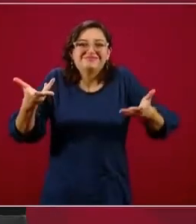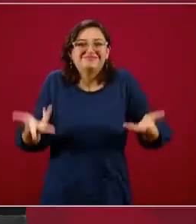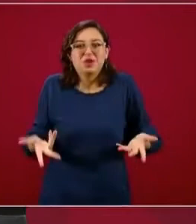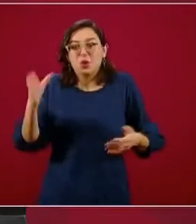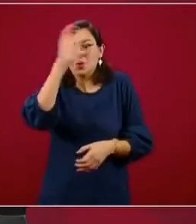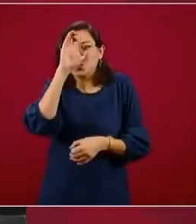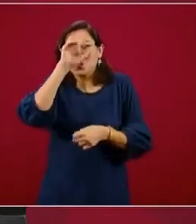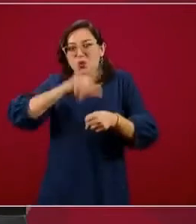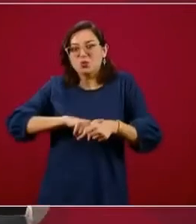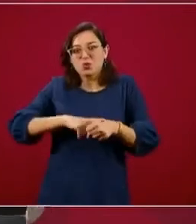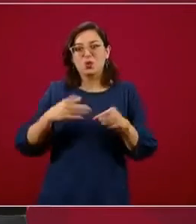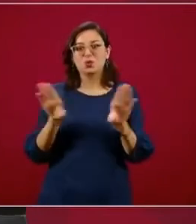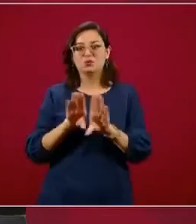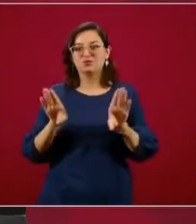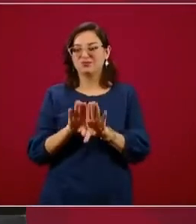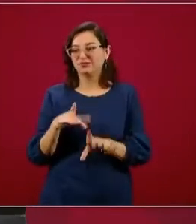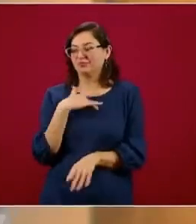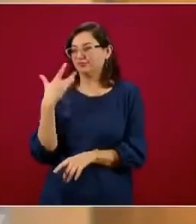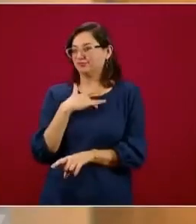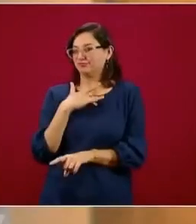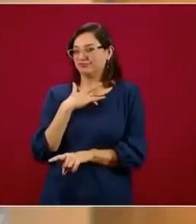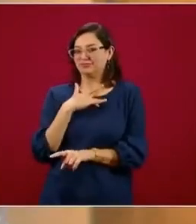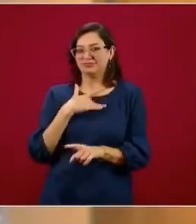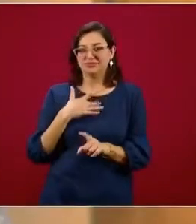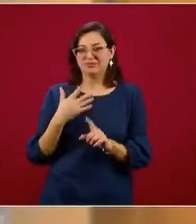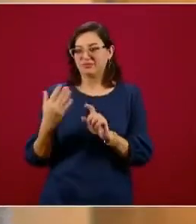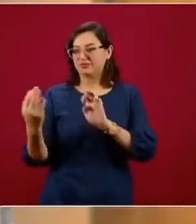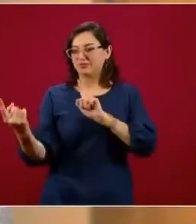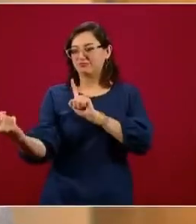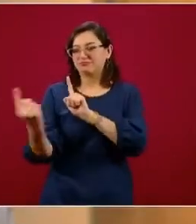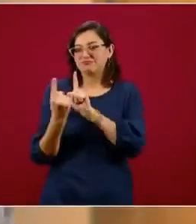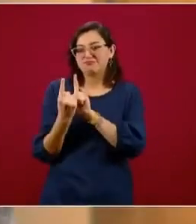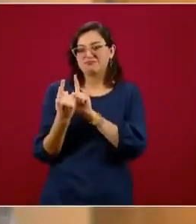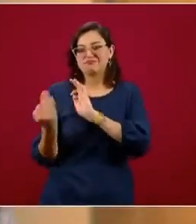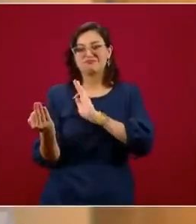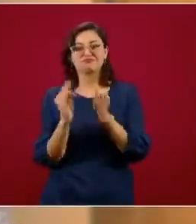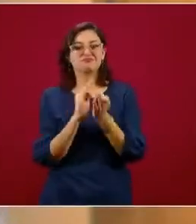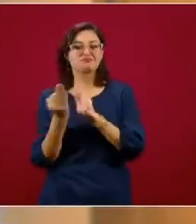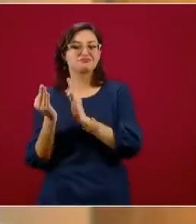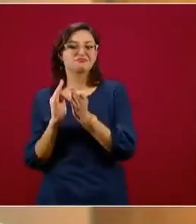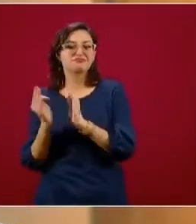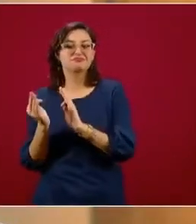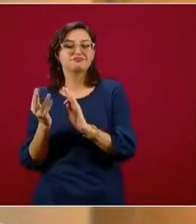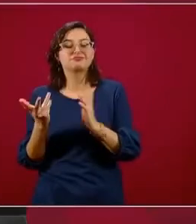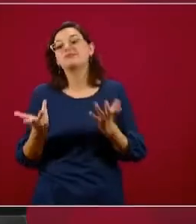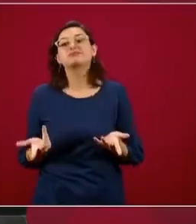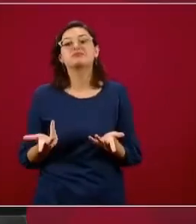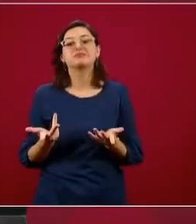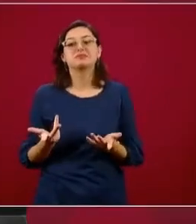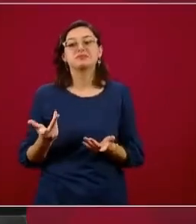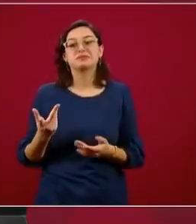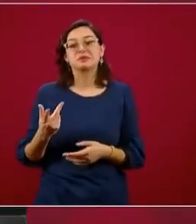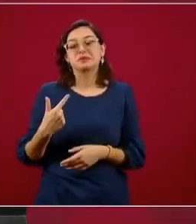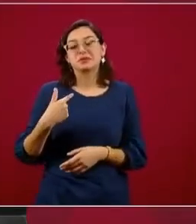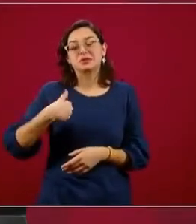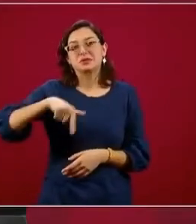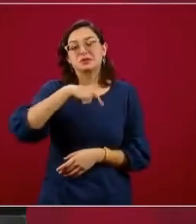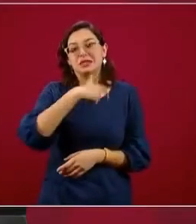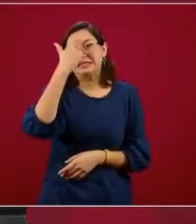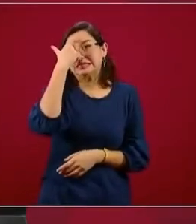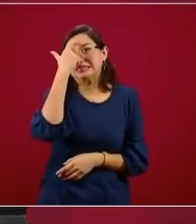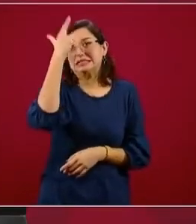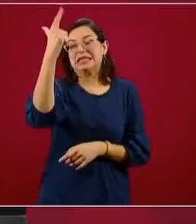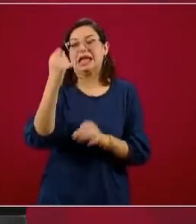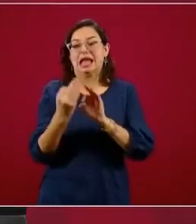cultura determinan nuestra percepción del espacio físico. Cuando inventamos su sana distancia, el doctor Ricardo